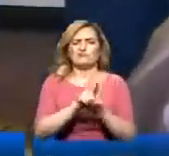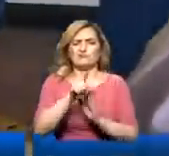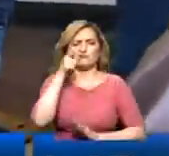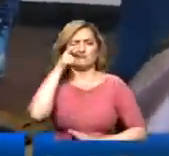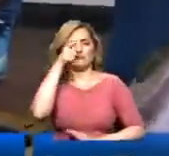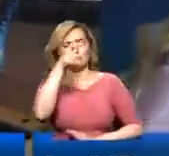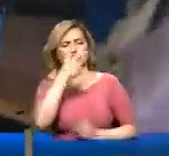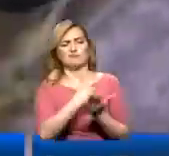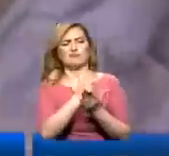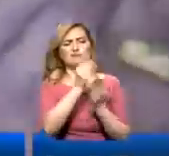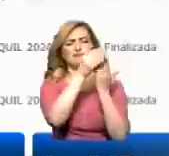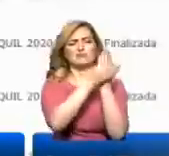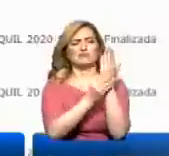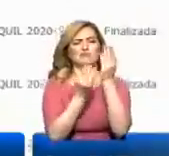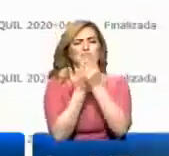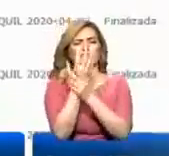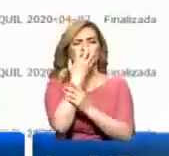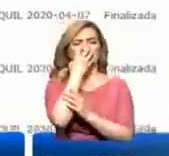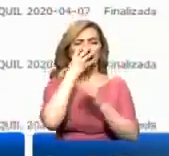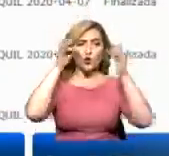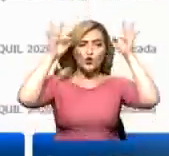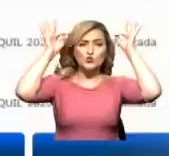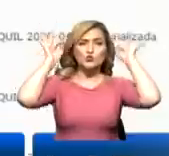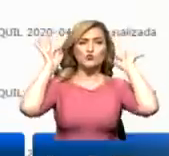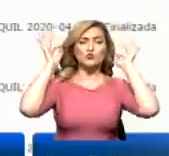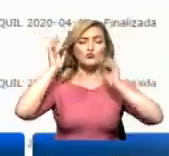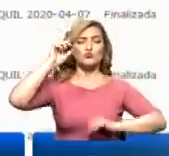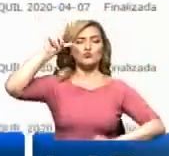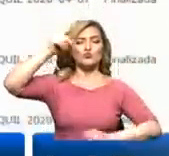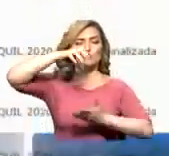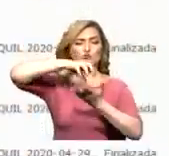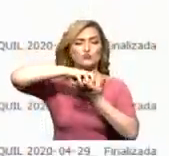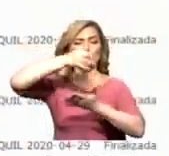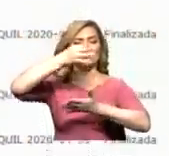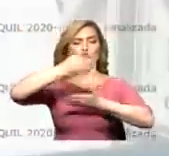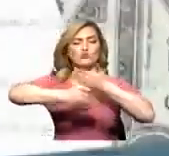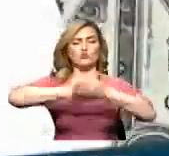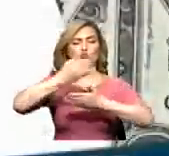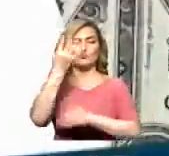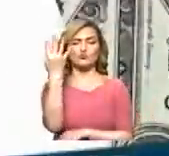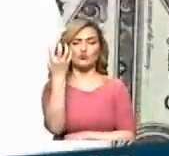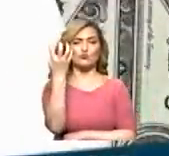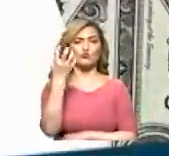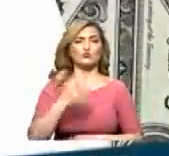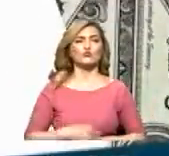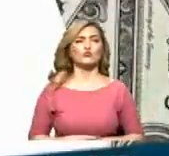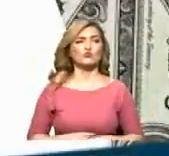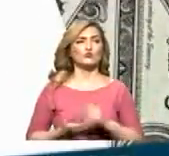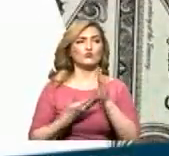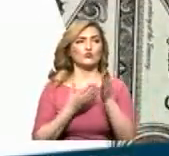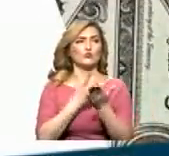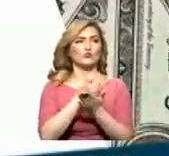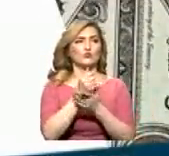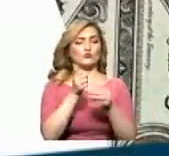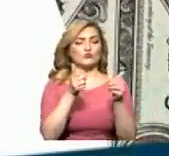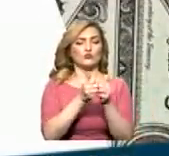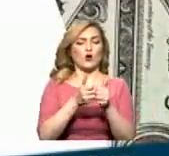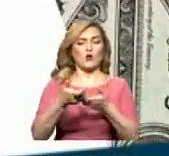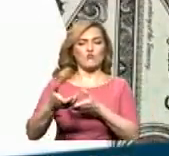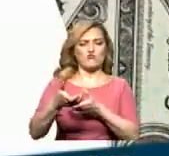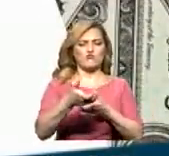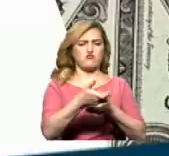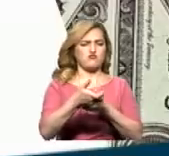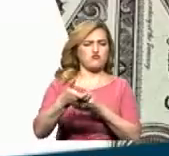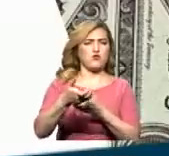de guantes y mascarillas, el gobierno provincial realizó otros 14 procesos. Adquirió, por ejemplo, equipos de fumigación y